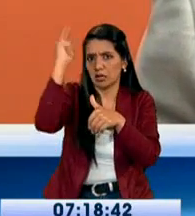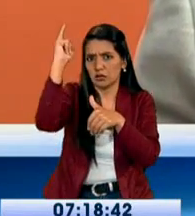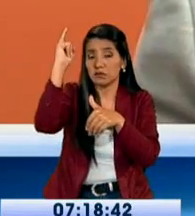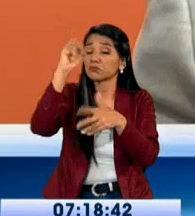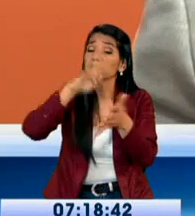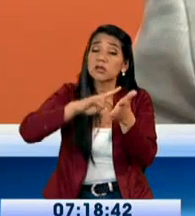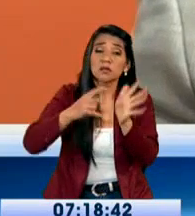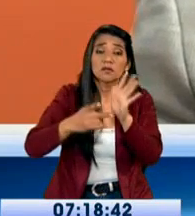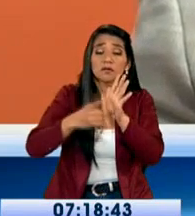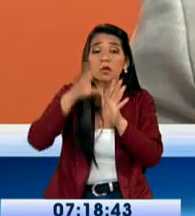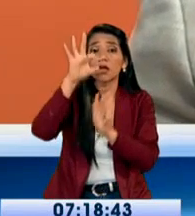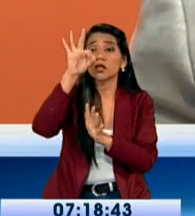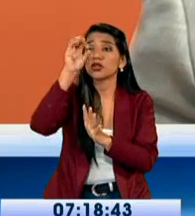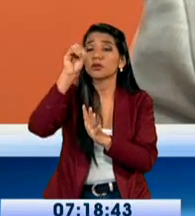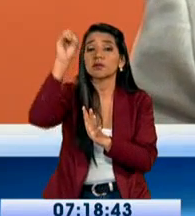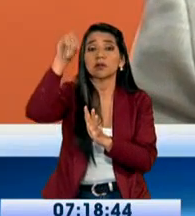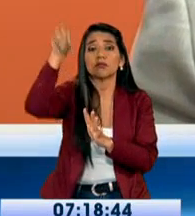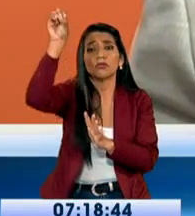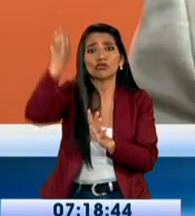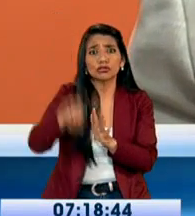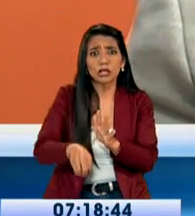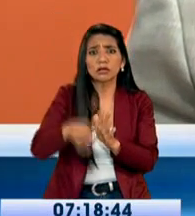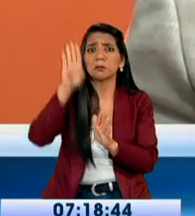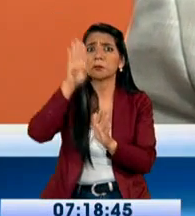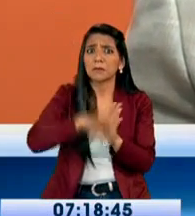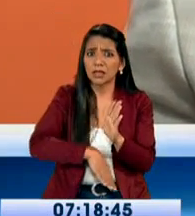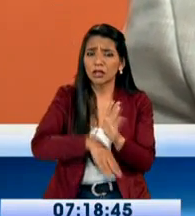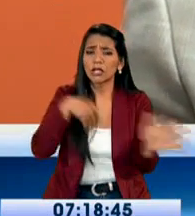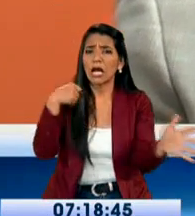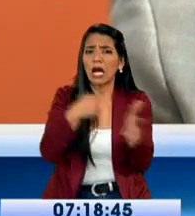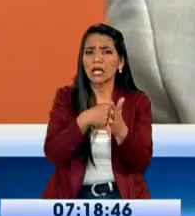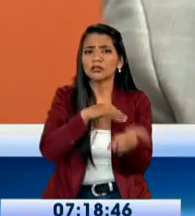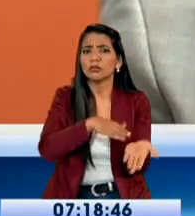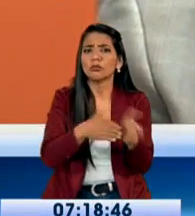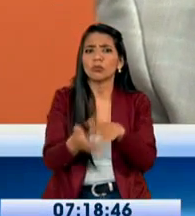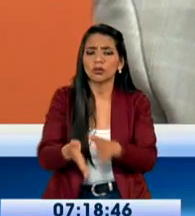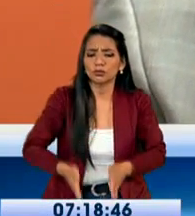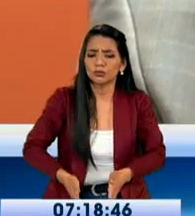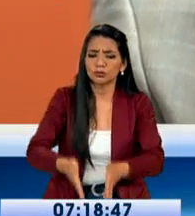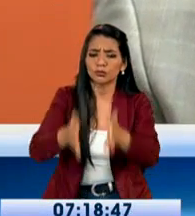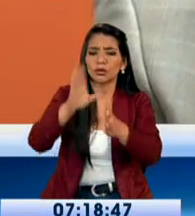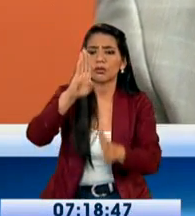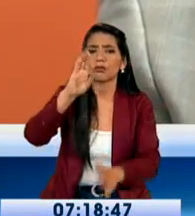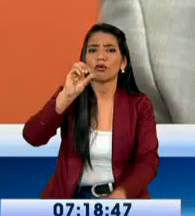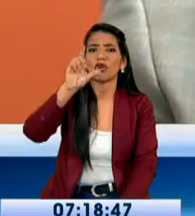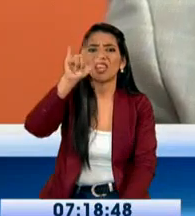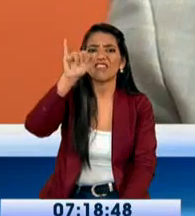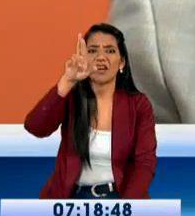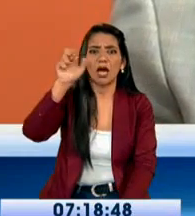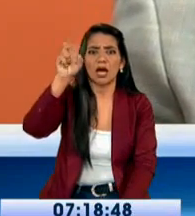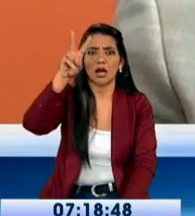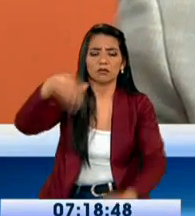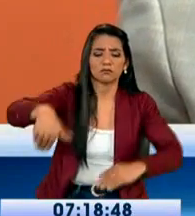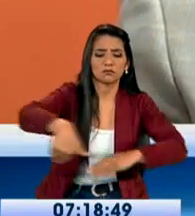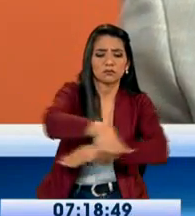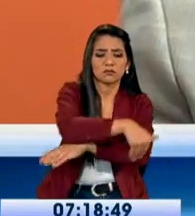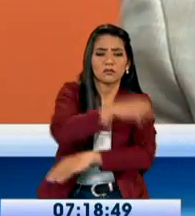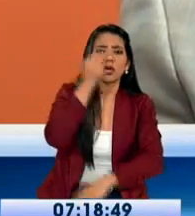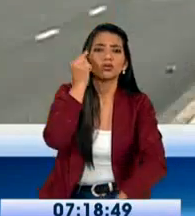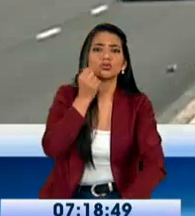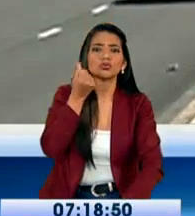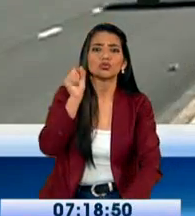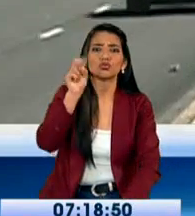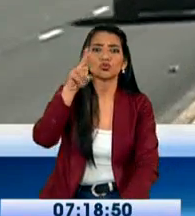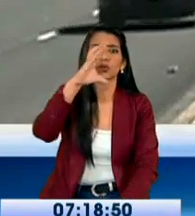90% de muertos en la Simón Bolívar y casi un 70% en la avenida Mariscal Sucre.